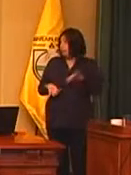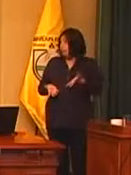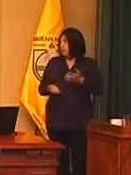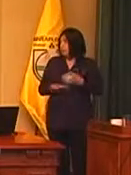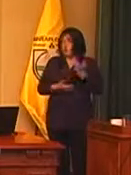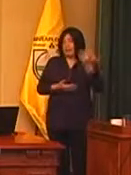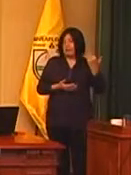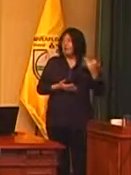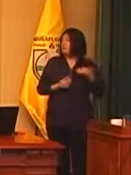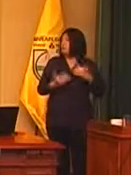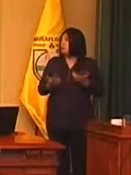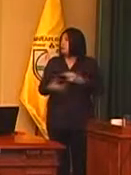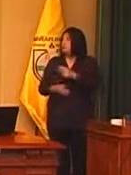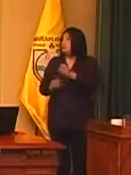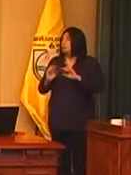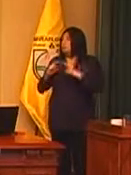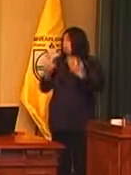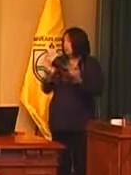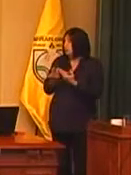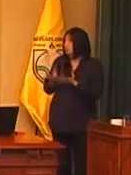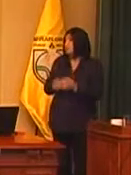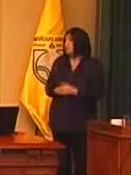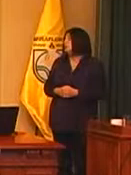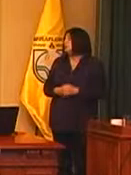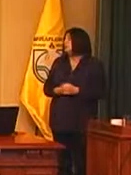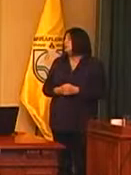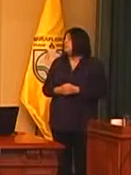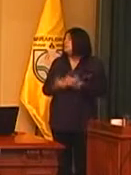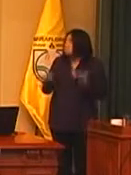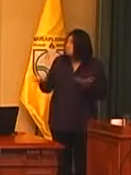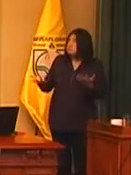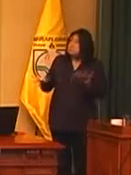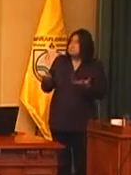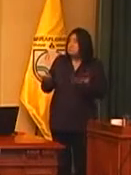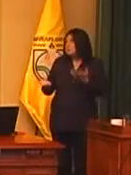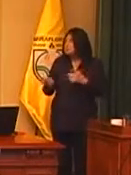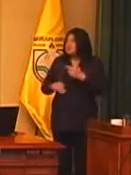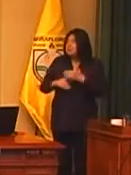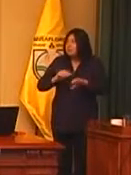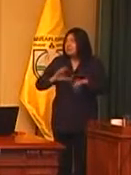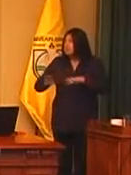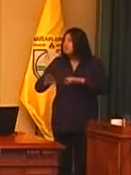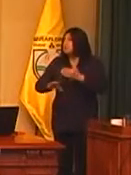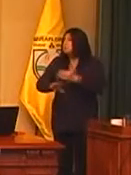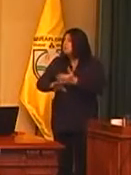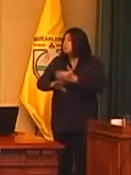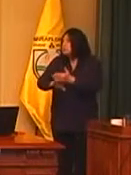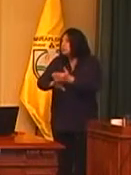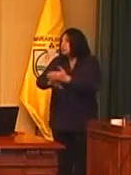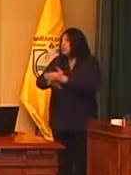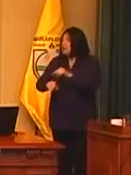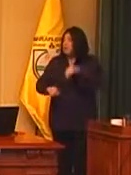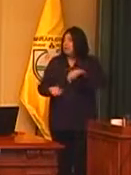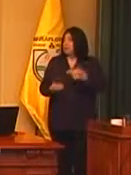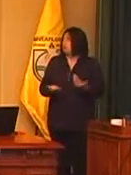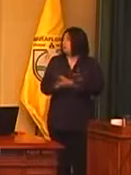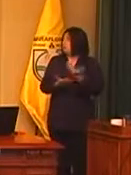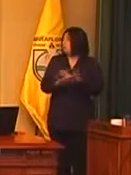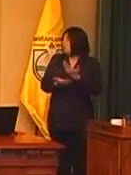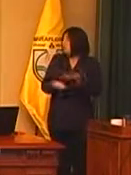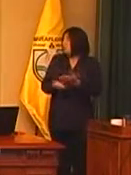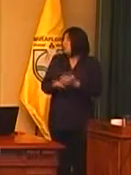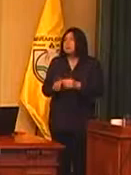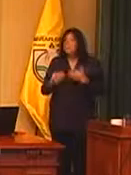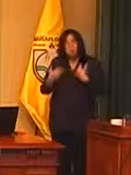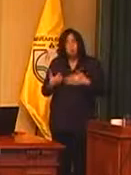hace un rato tuvo una sesión. Entonces, son cosas que se van construyendo. Aquí hay algo muy novedoso, pero muy